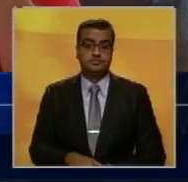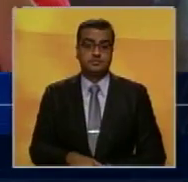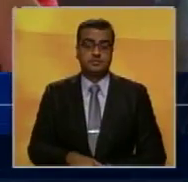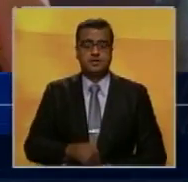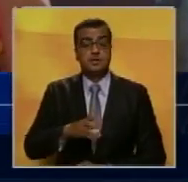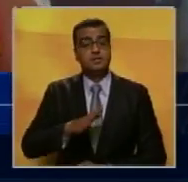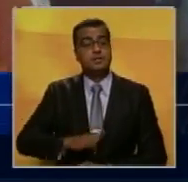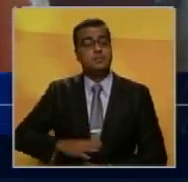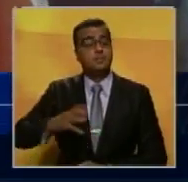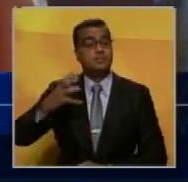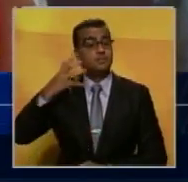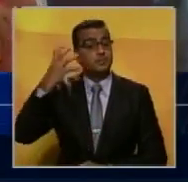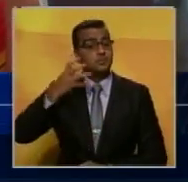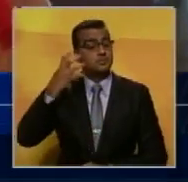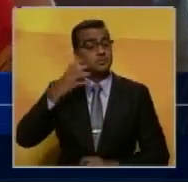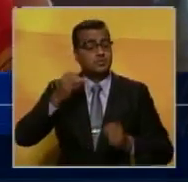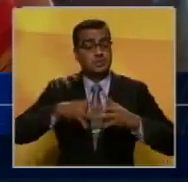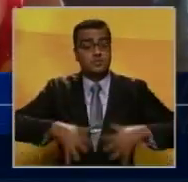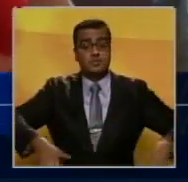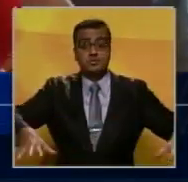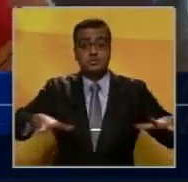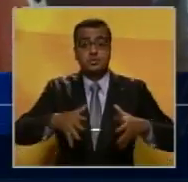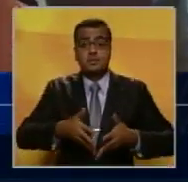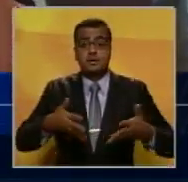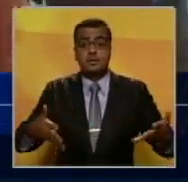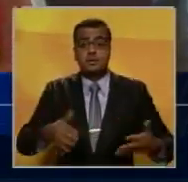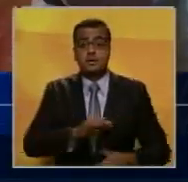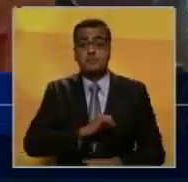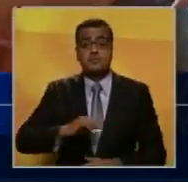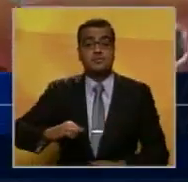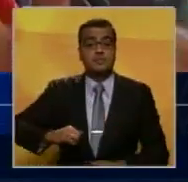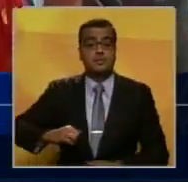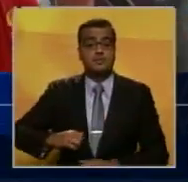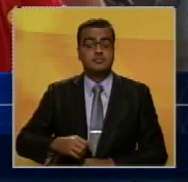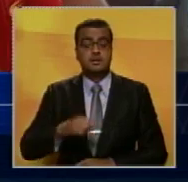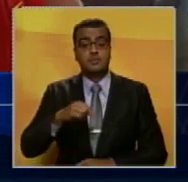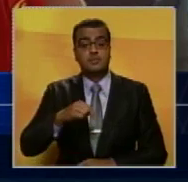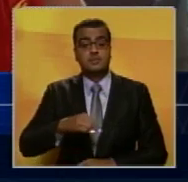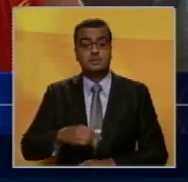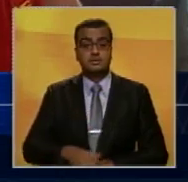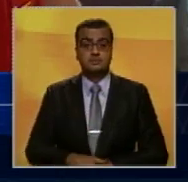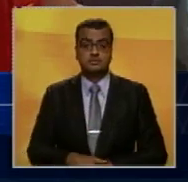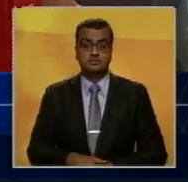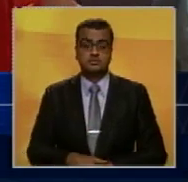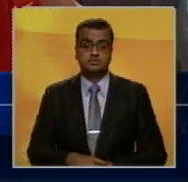montando emisoras comunitarias de amplio espectro, más grandes que las privadas. Y esa es la que vamos a montar aquí.